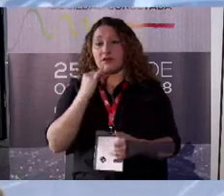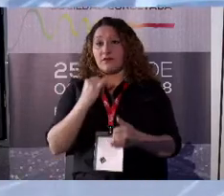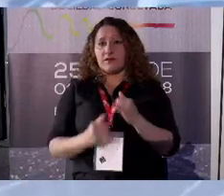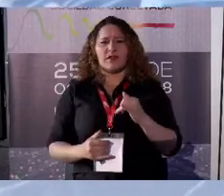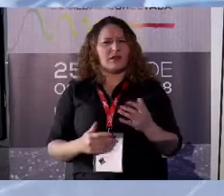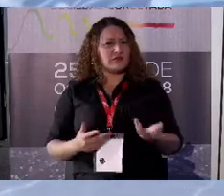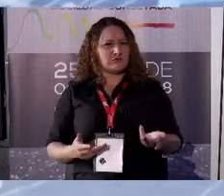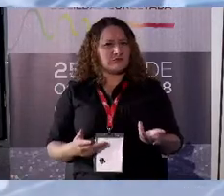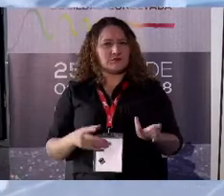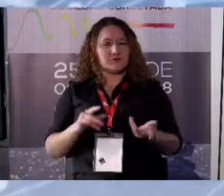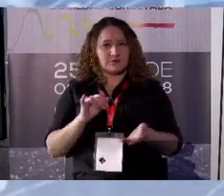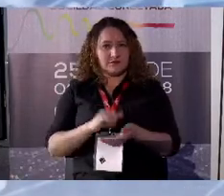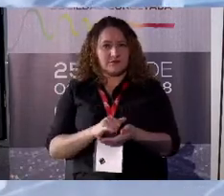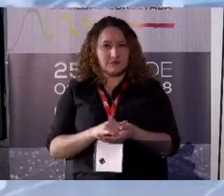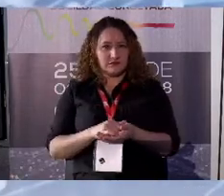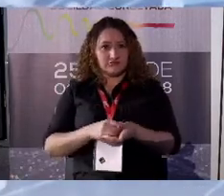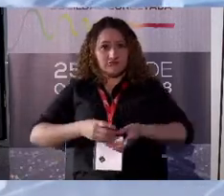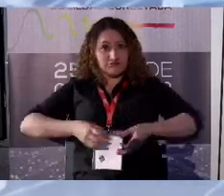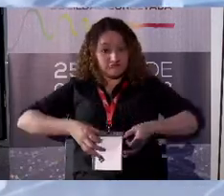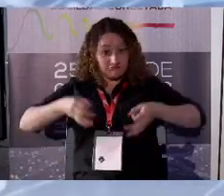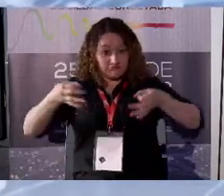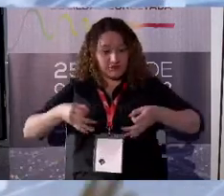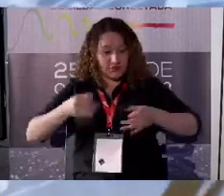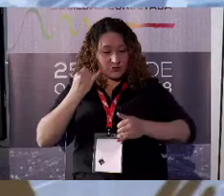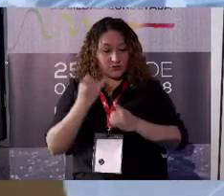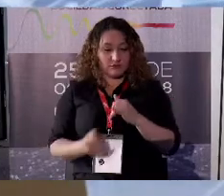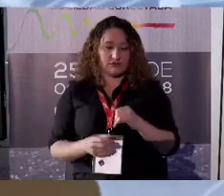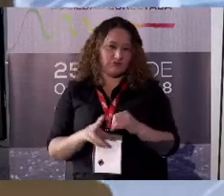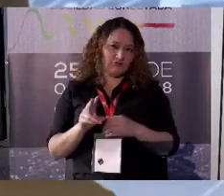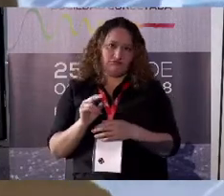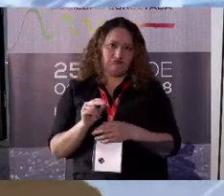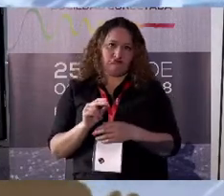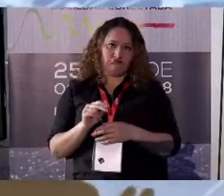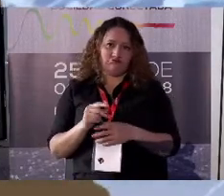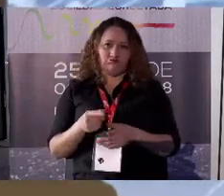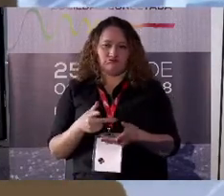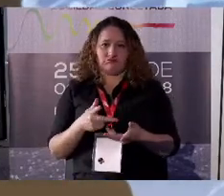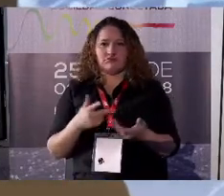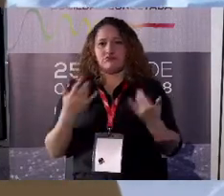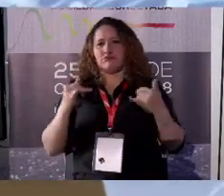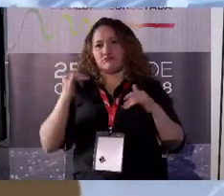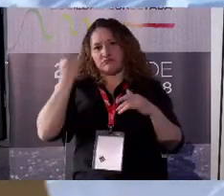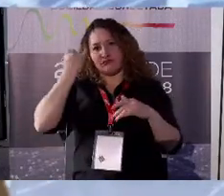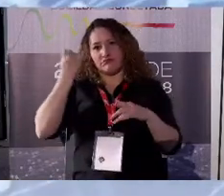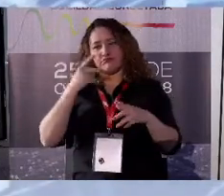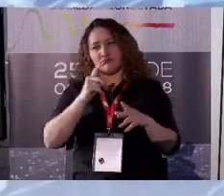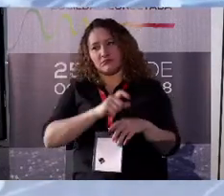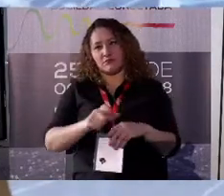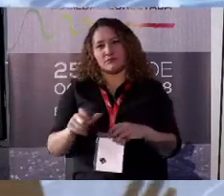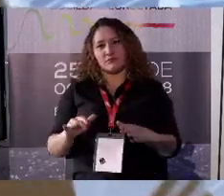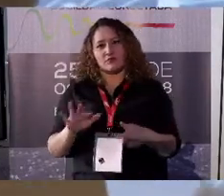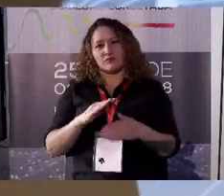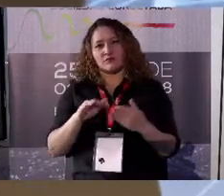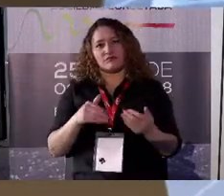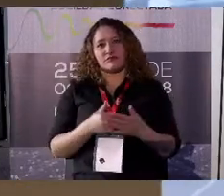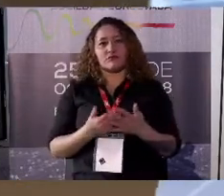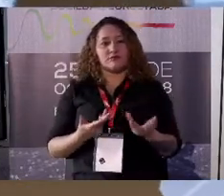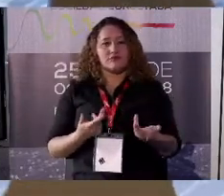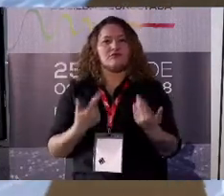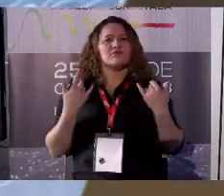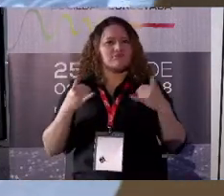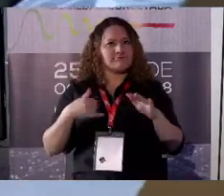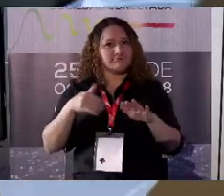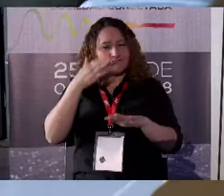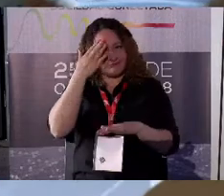son los que se van a, no son los definitivos, sino que le da una idea a todo el mundo de, bueno, ya como que sabemos, ahora compitamos en